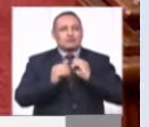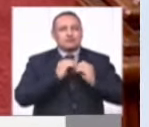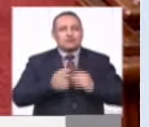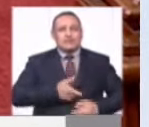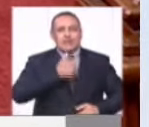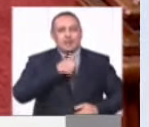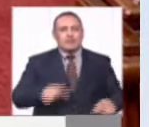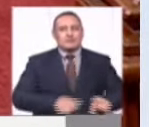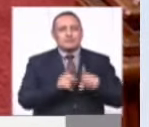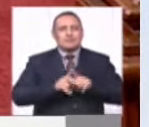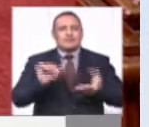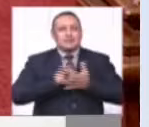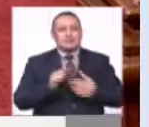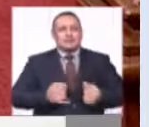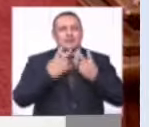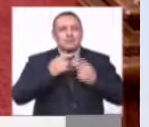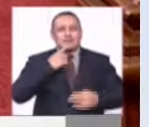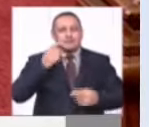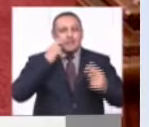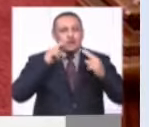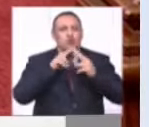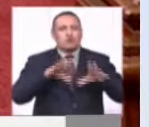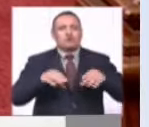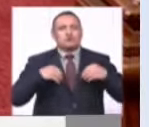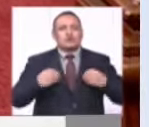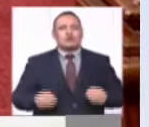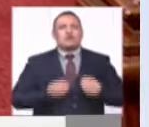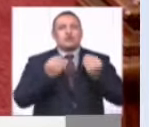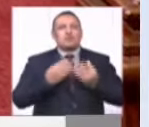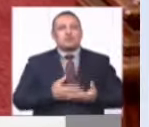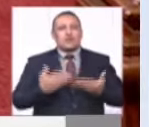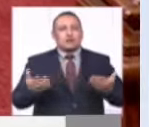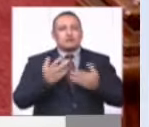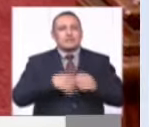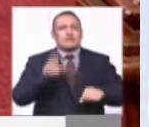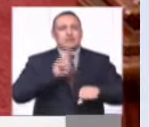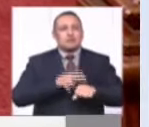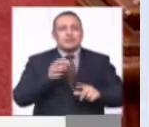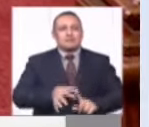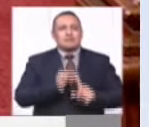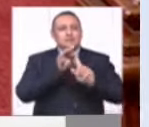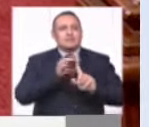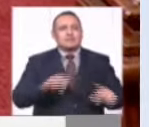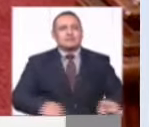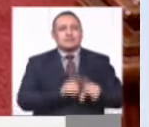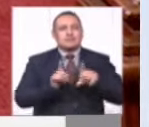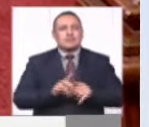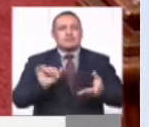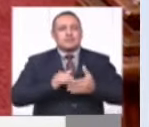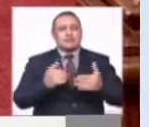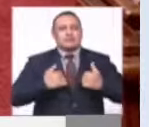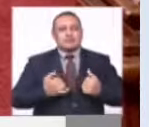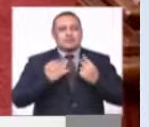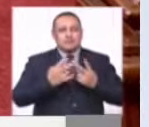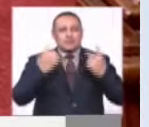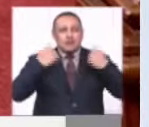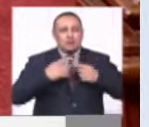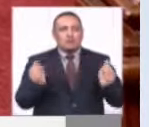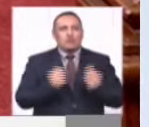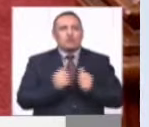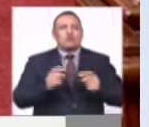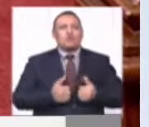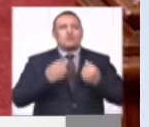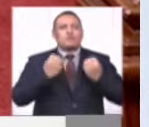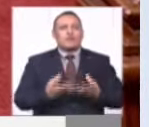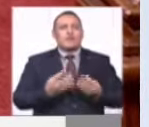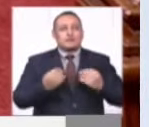agua, el cual se reconoce como un recurso natural esencial y como tal constituye un